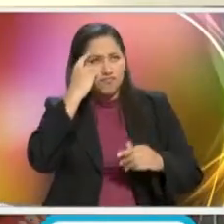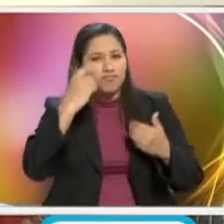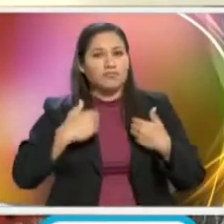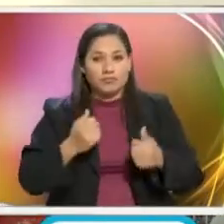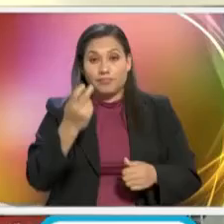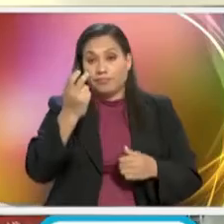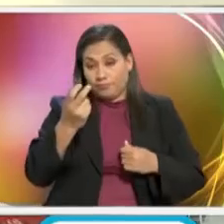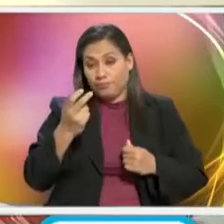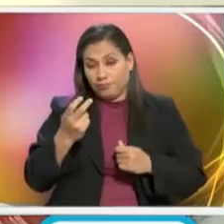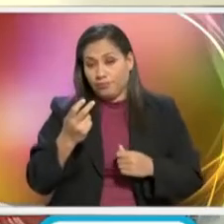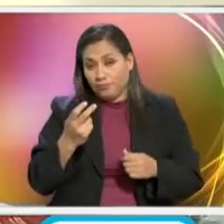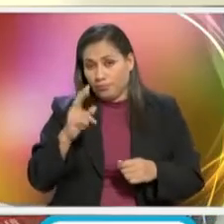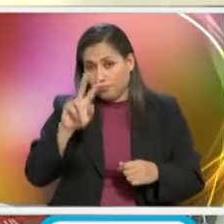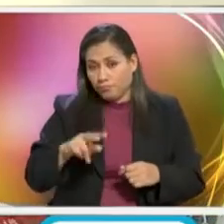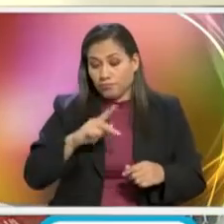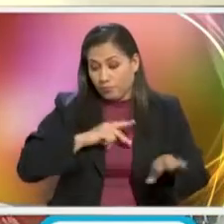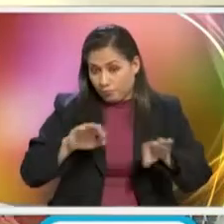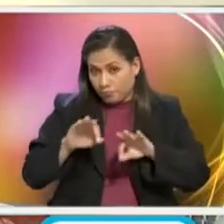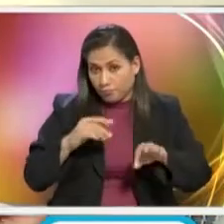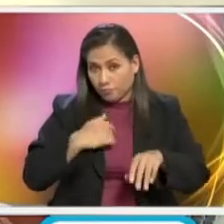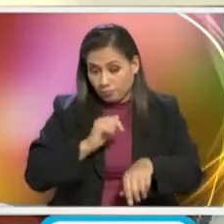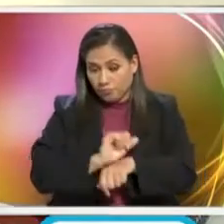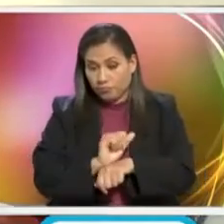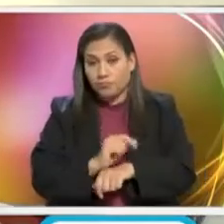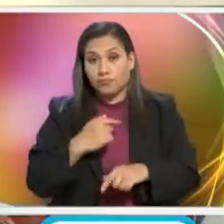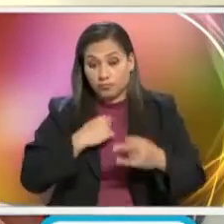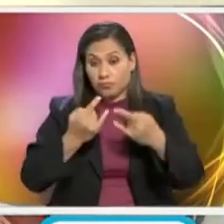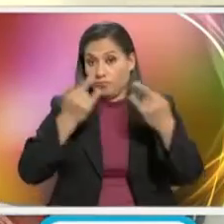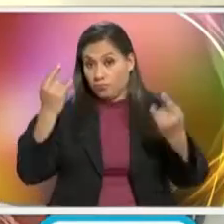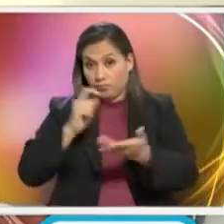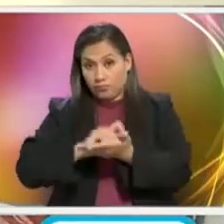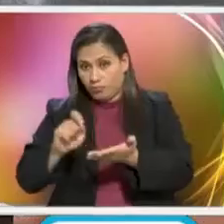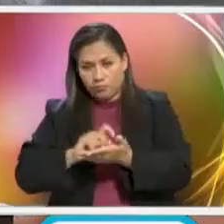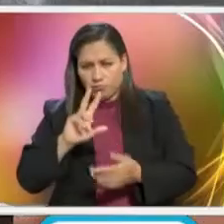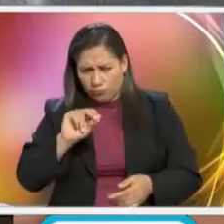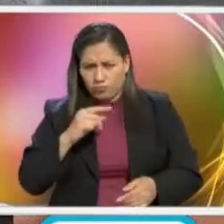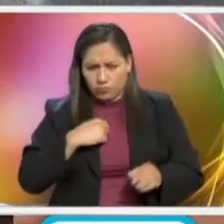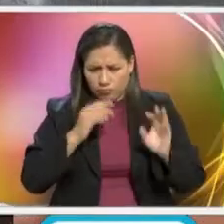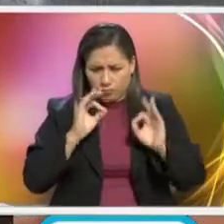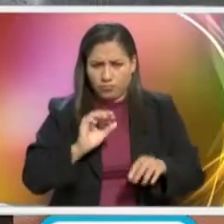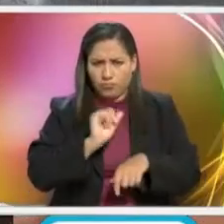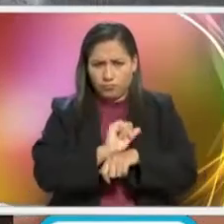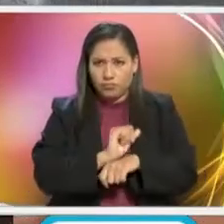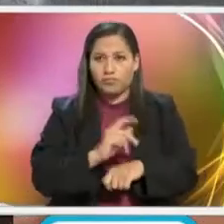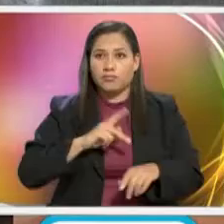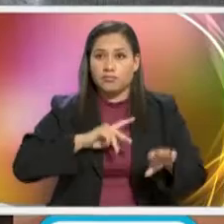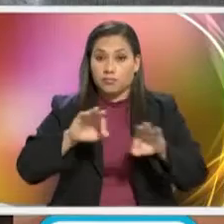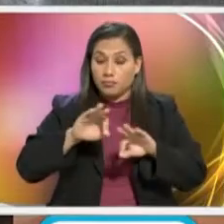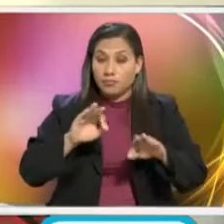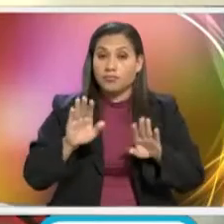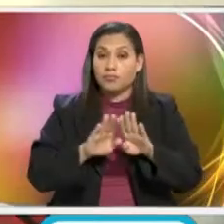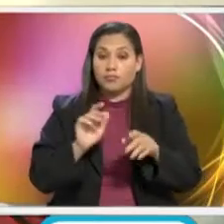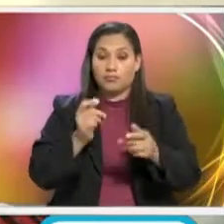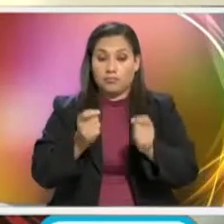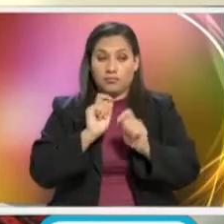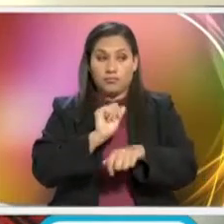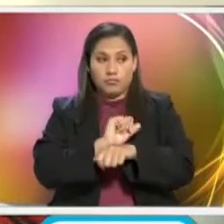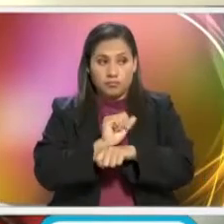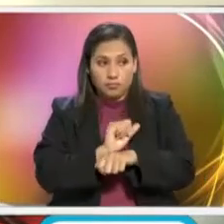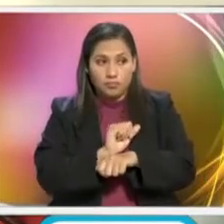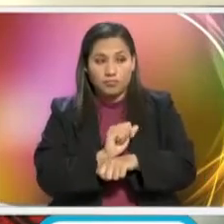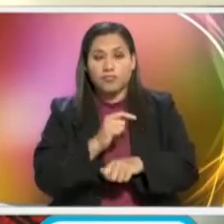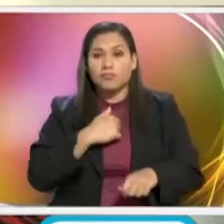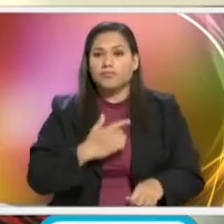te iba a comentar. De alguna forma, nuestro trabajo como actores, yo no soy historiador, yo soy actor de formación. Entonces, mi trabajo como actor de formación es